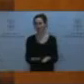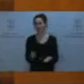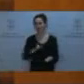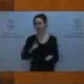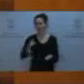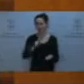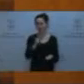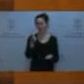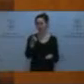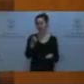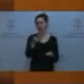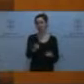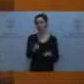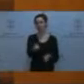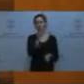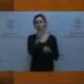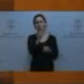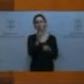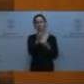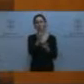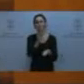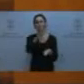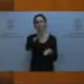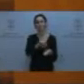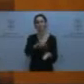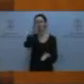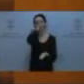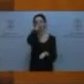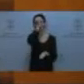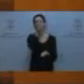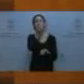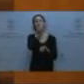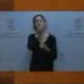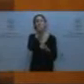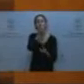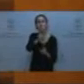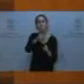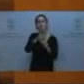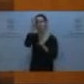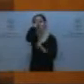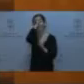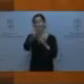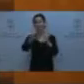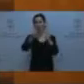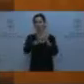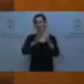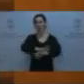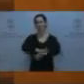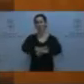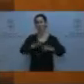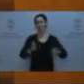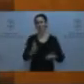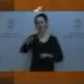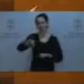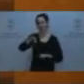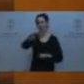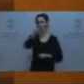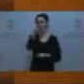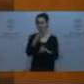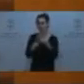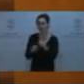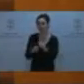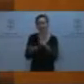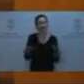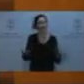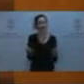han esbozado en las tomas en consideración y la modificación de esta ley para justificar la prohibición, la pregunta es fácil.